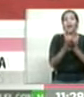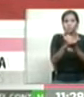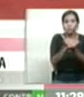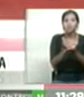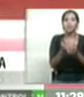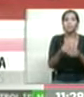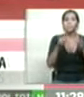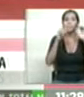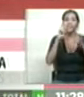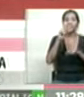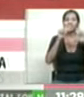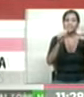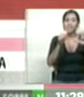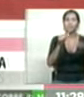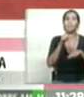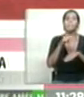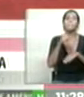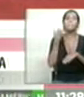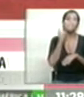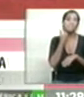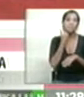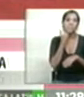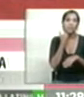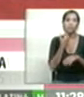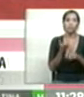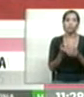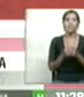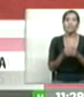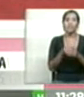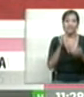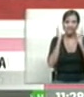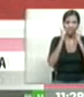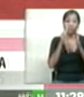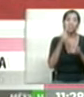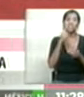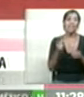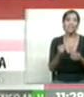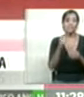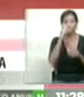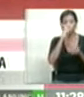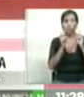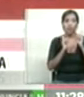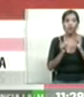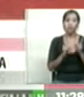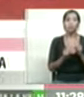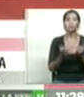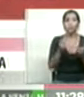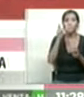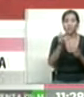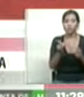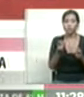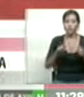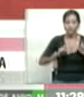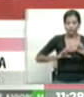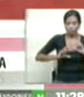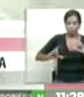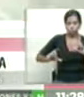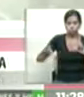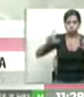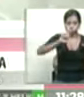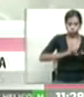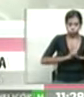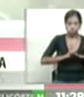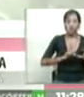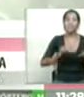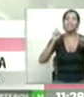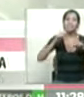se estarían atendiendo en Italia desde hace unos años y que son pacientes trasplantados que requieren atención médica,